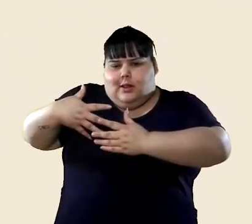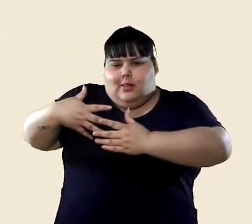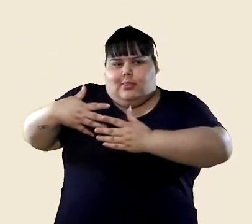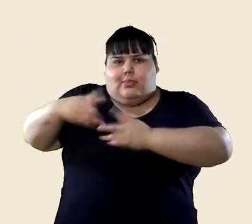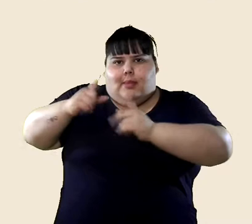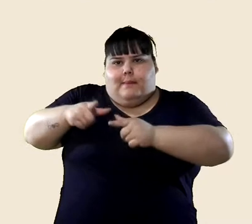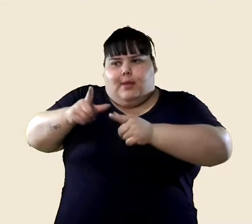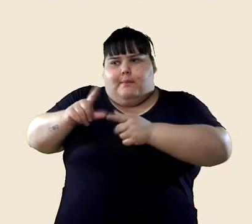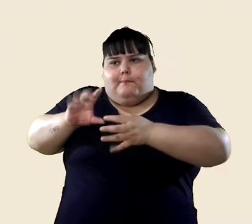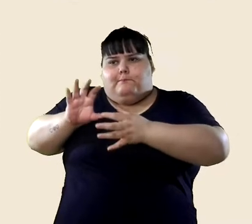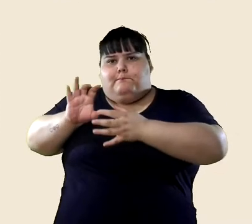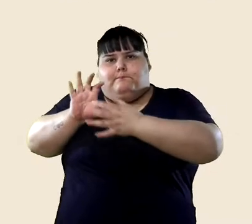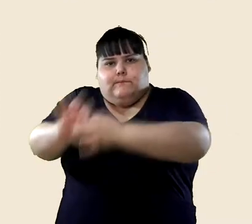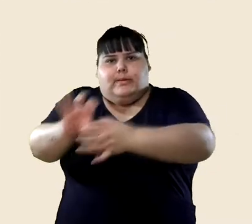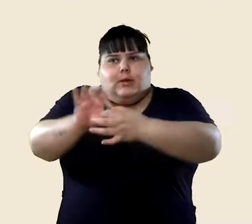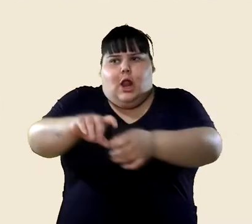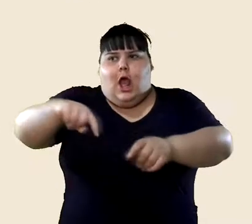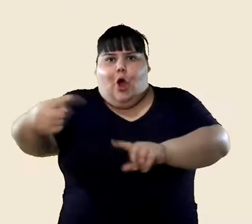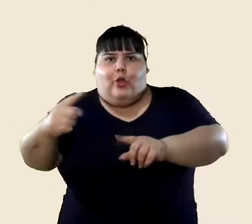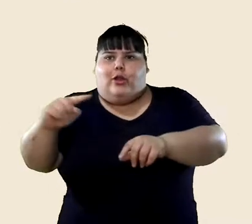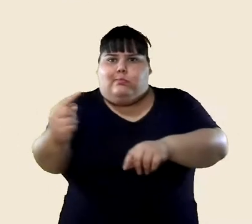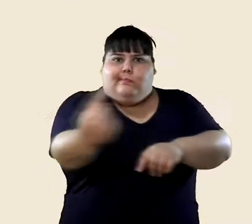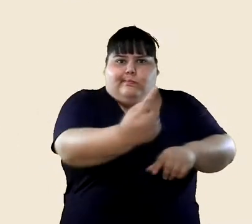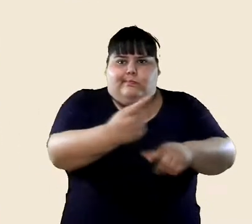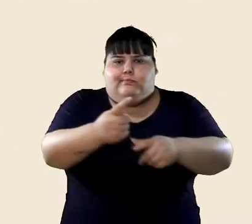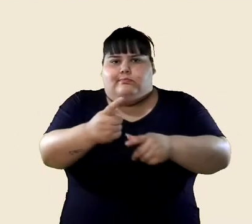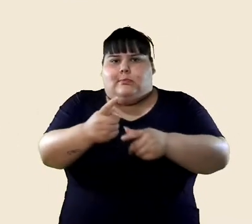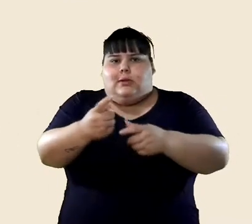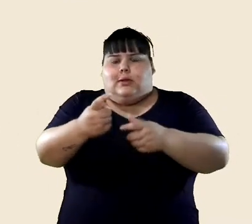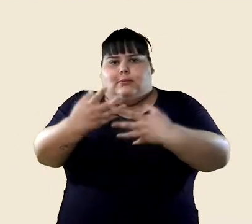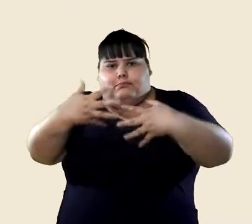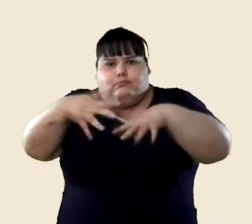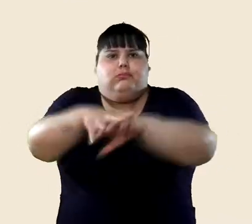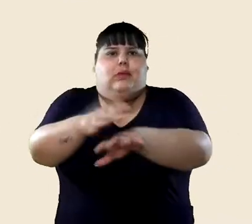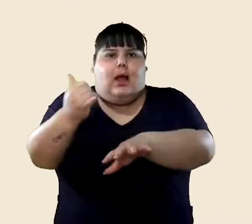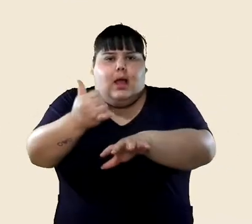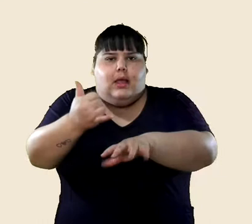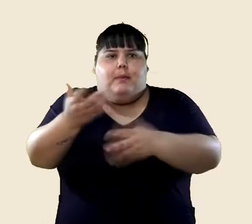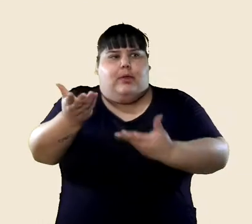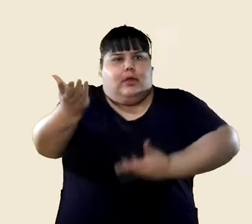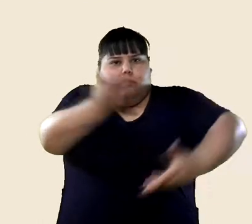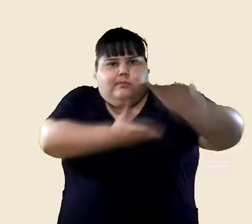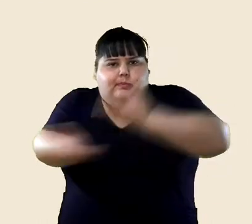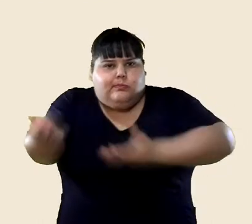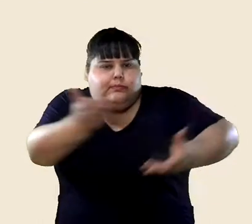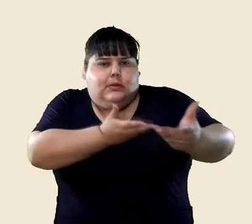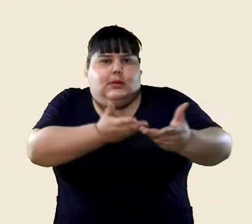las posibilidades del otro. Básicamente, el intercambio a través de la palabra, el intercambio a través